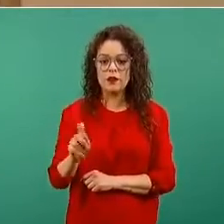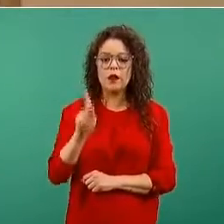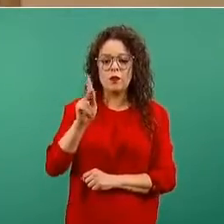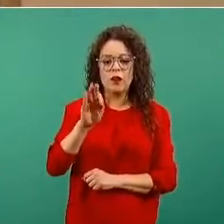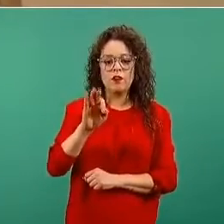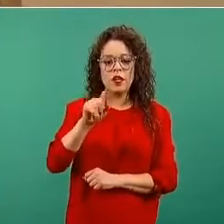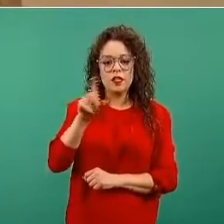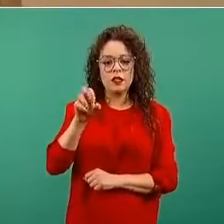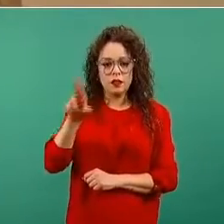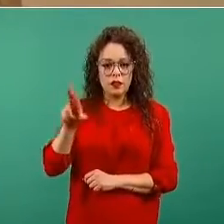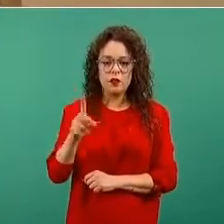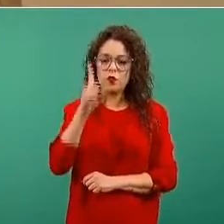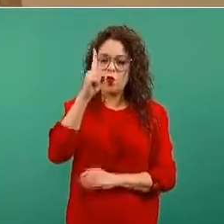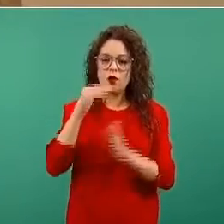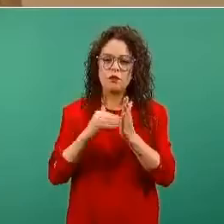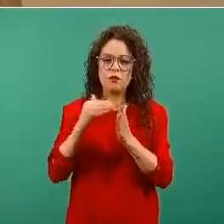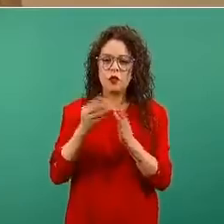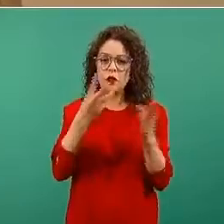más de